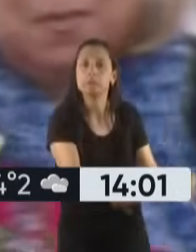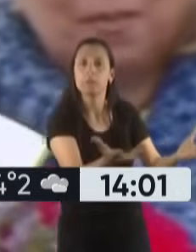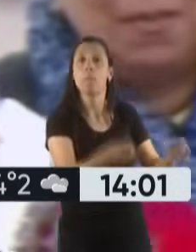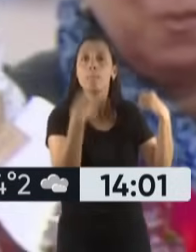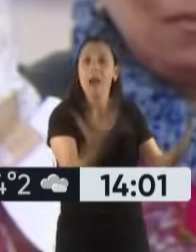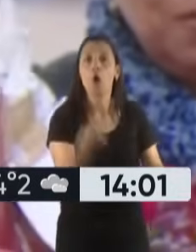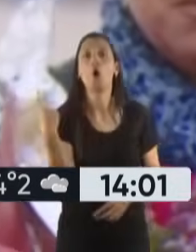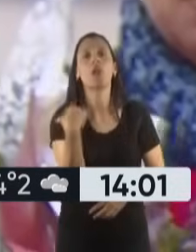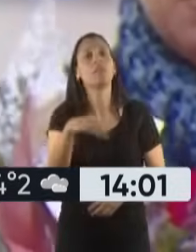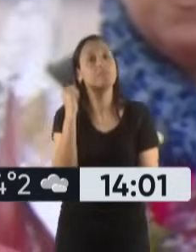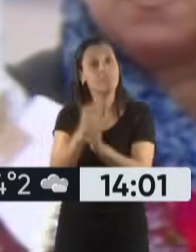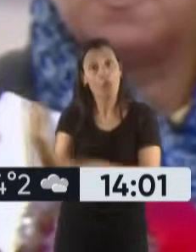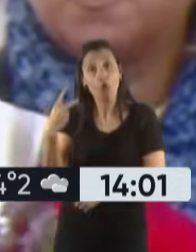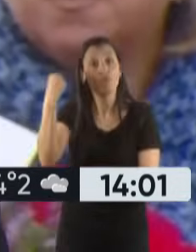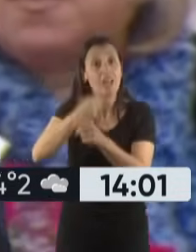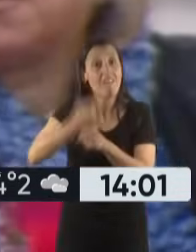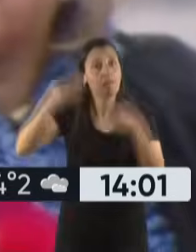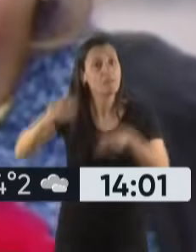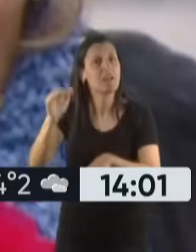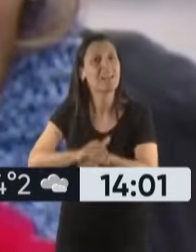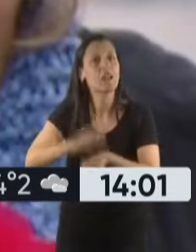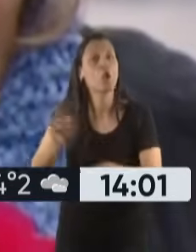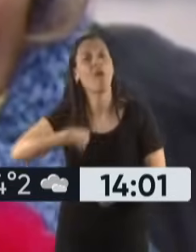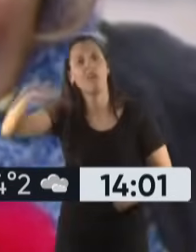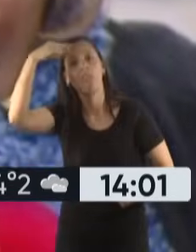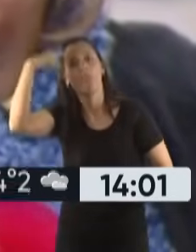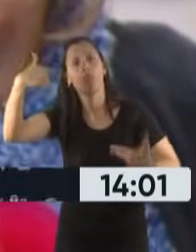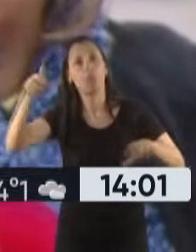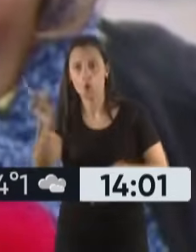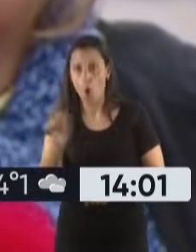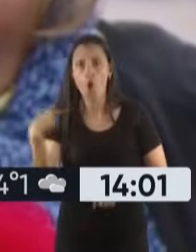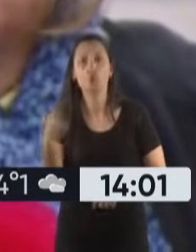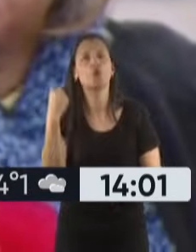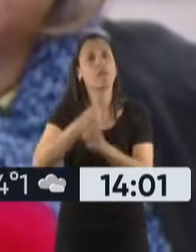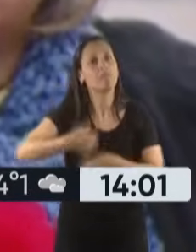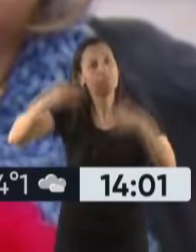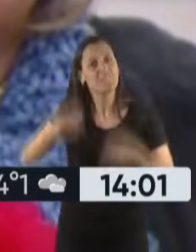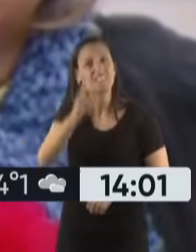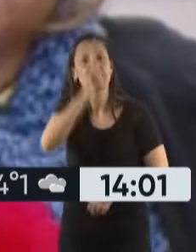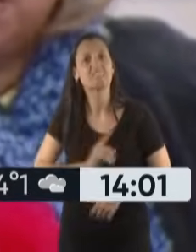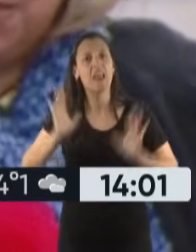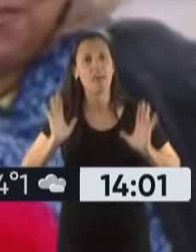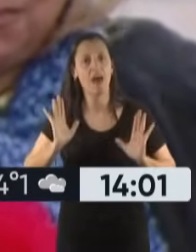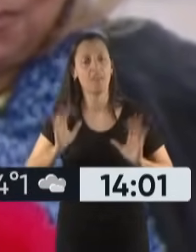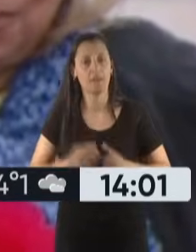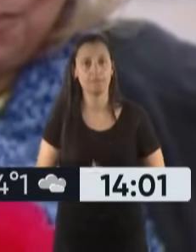Hacerlo con responsabilidad, no a tontas y locas. Hacerlo con seriedad.